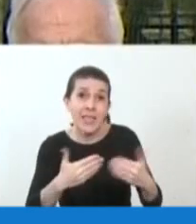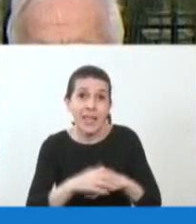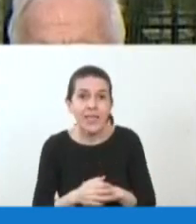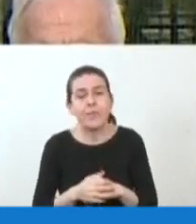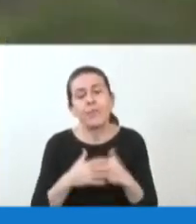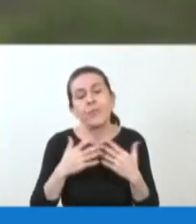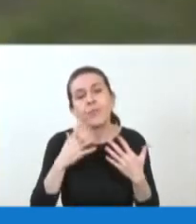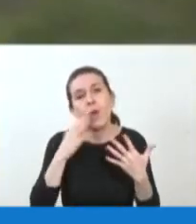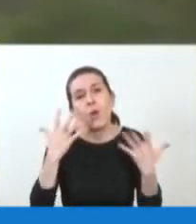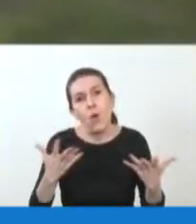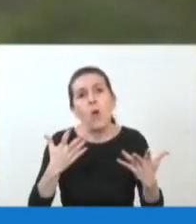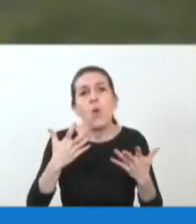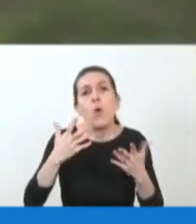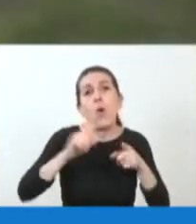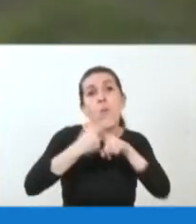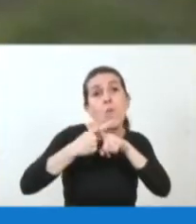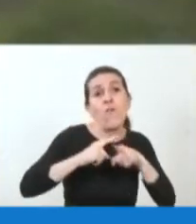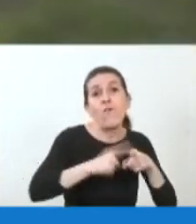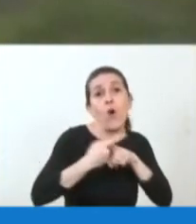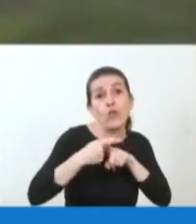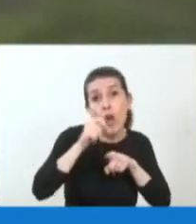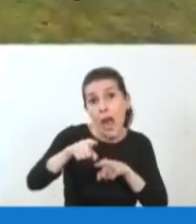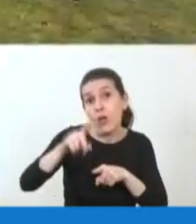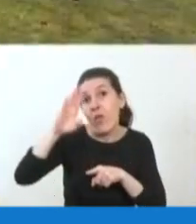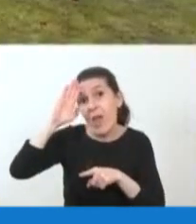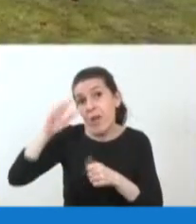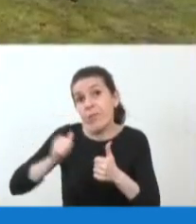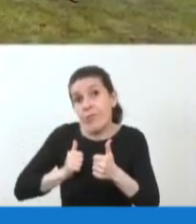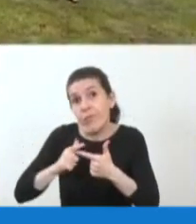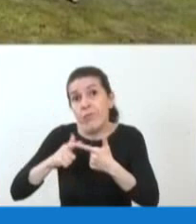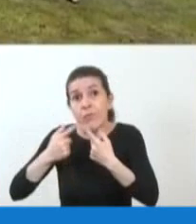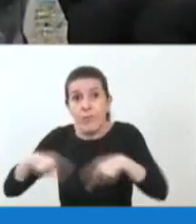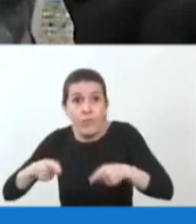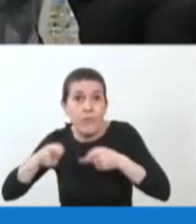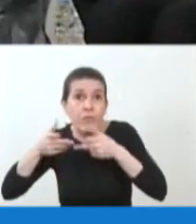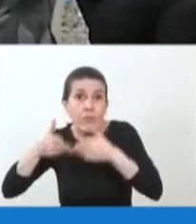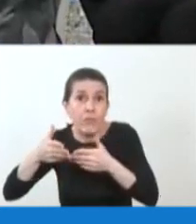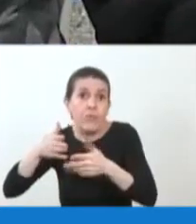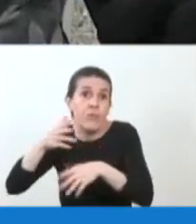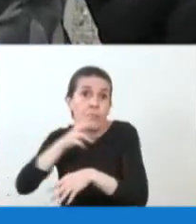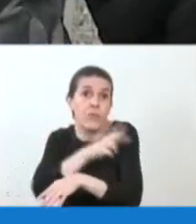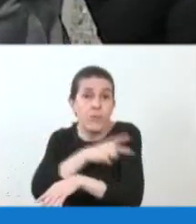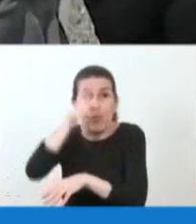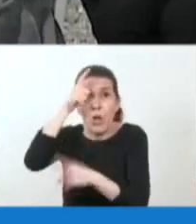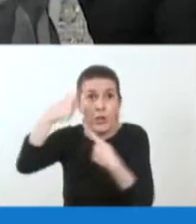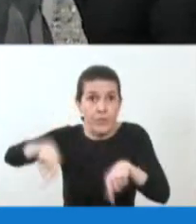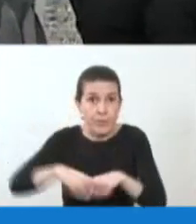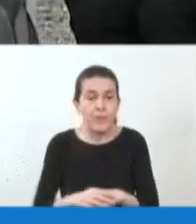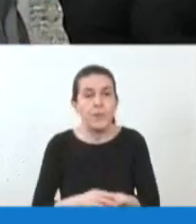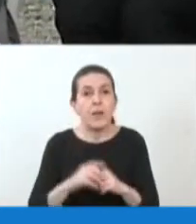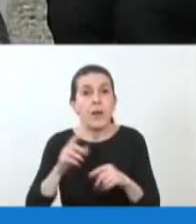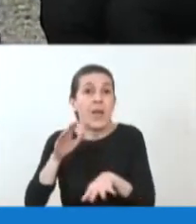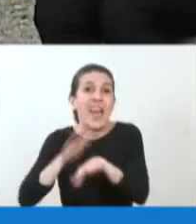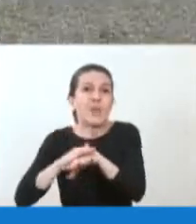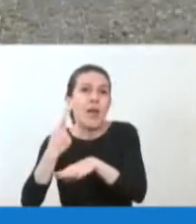lógicamente a los funcionarios de las fuerzas a quienes están a cargo de las fuerzas de seguridad y también